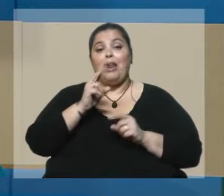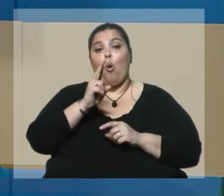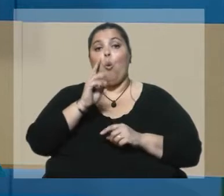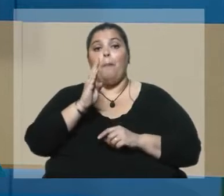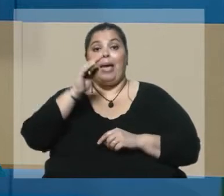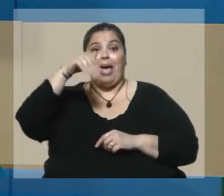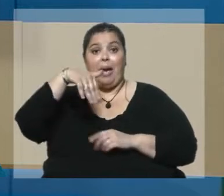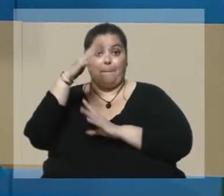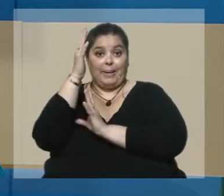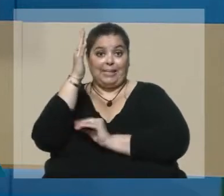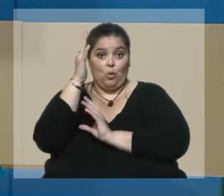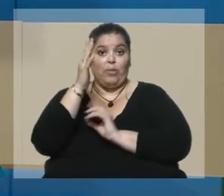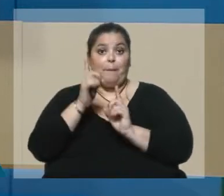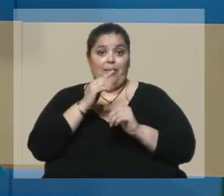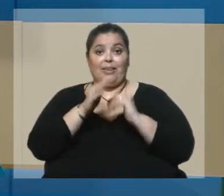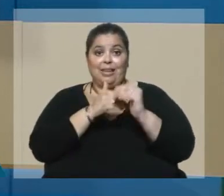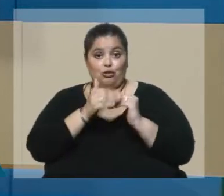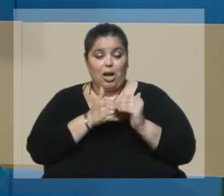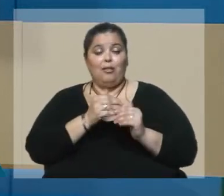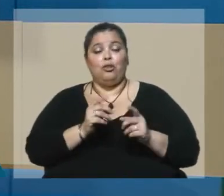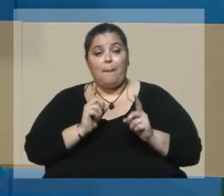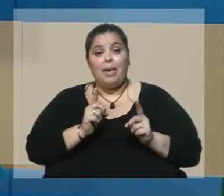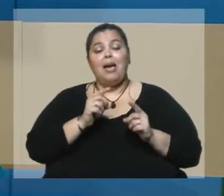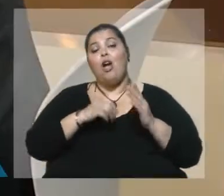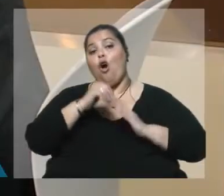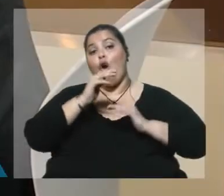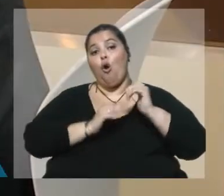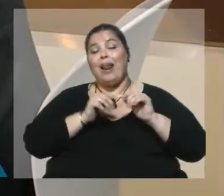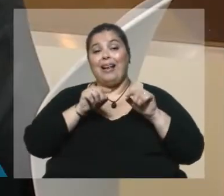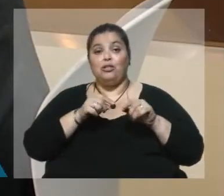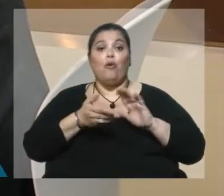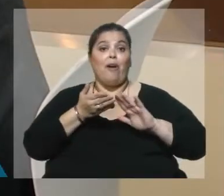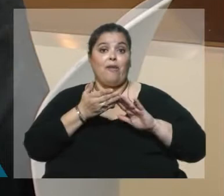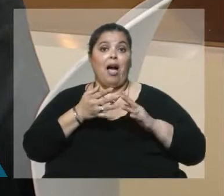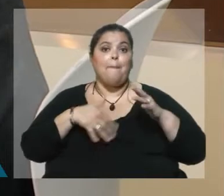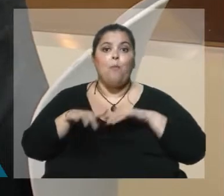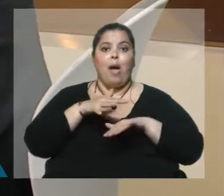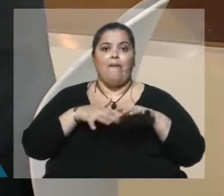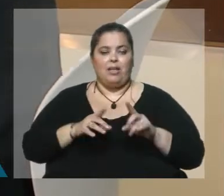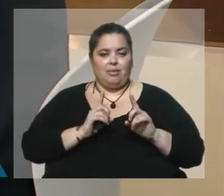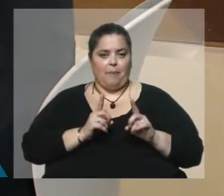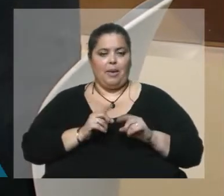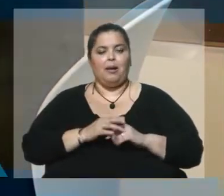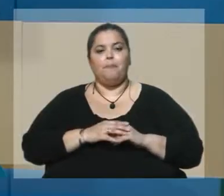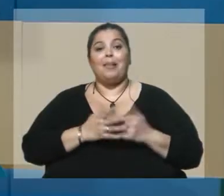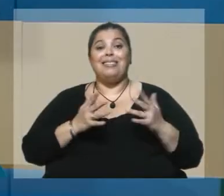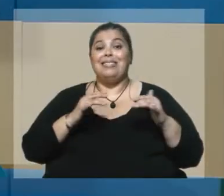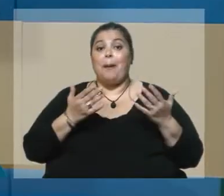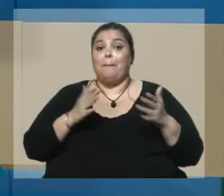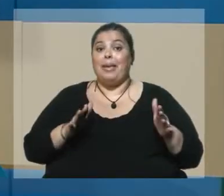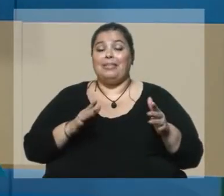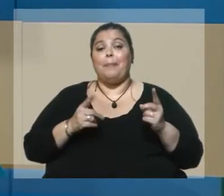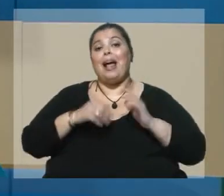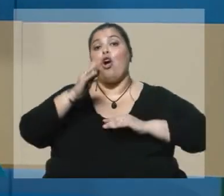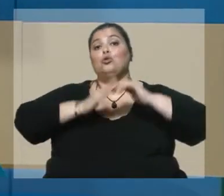que está desarrollándose y las obras que vamos a ver un poco la aguja cuando esté Ya ahora Estamos viendo la aguja en términos